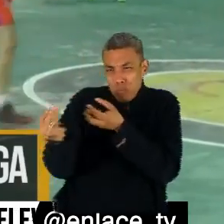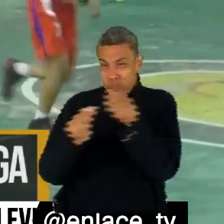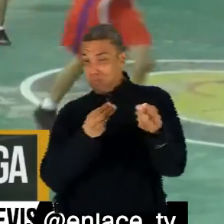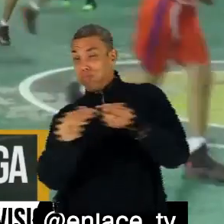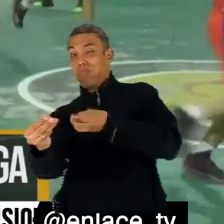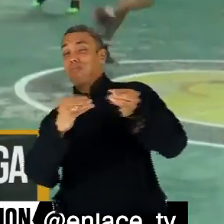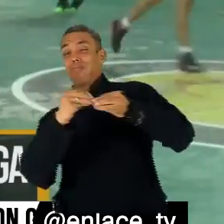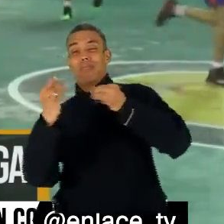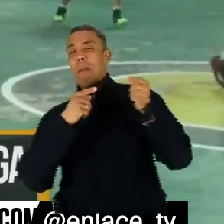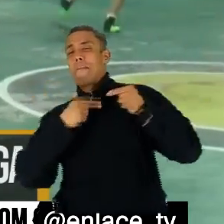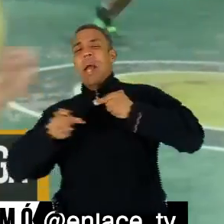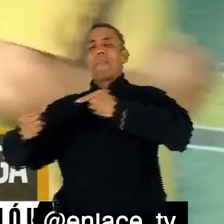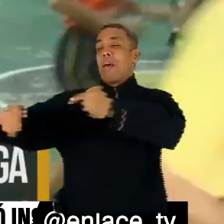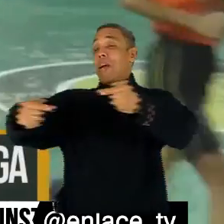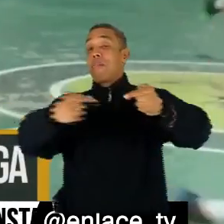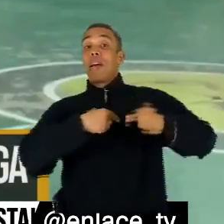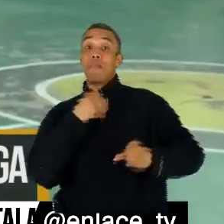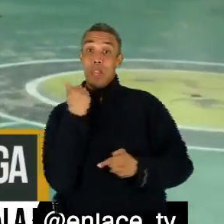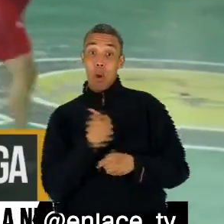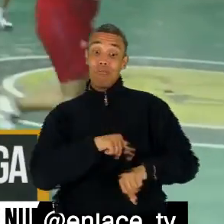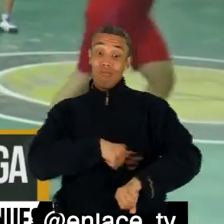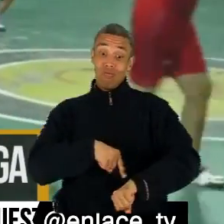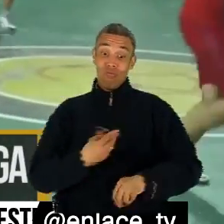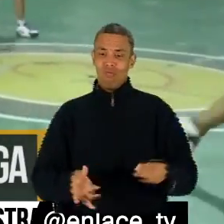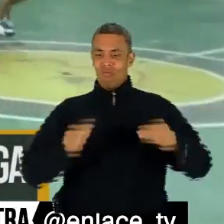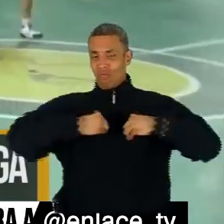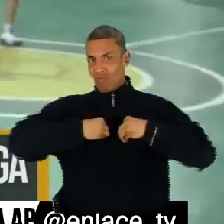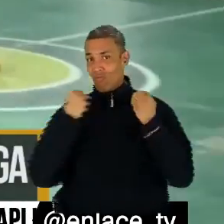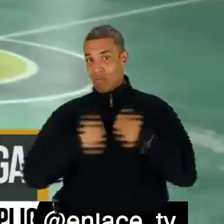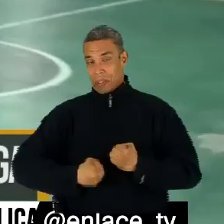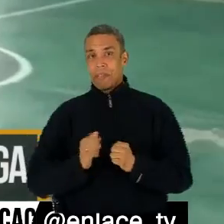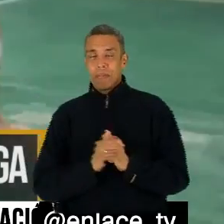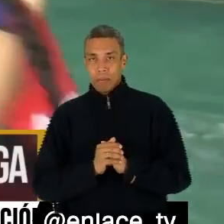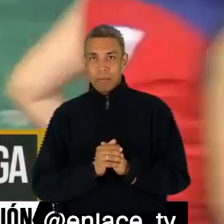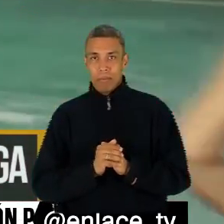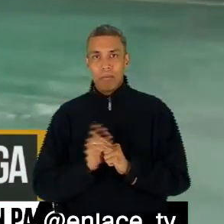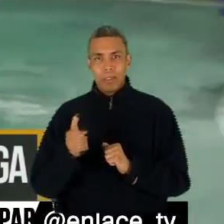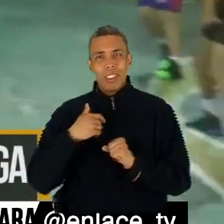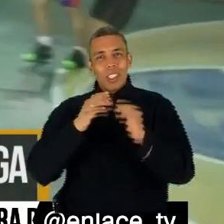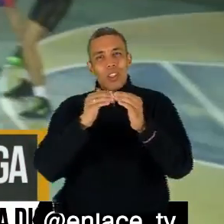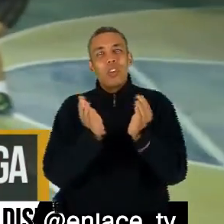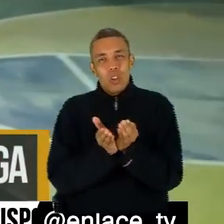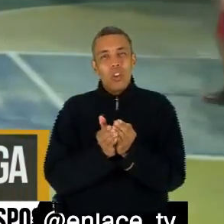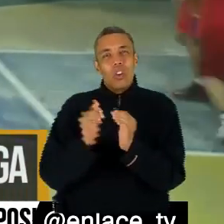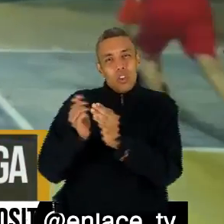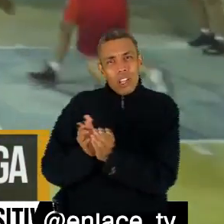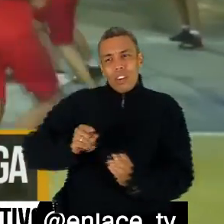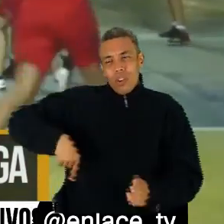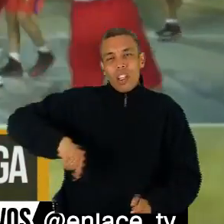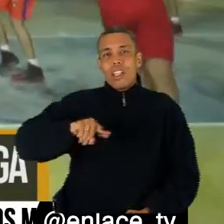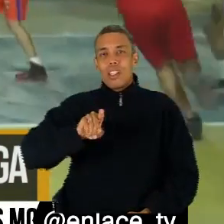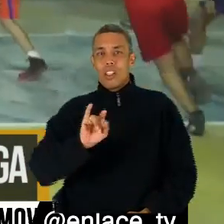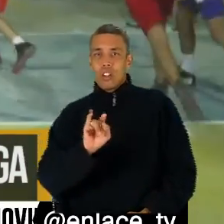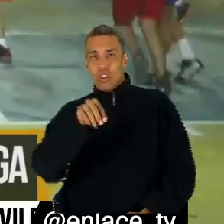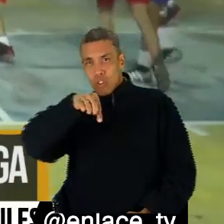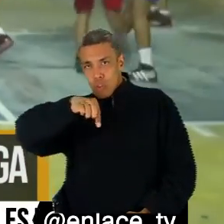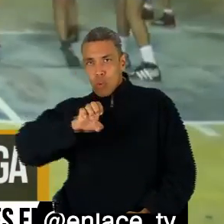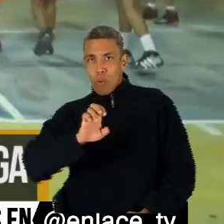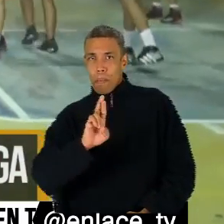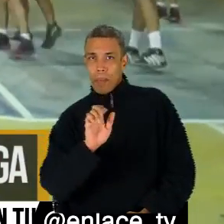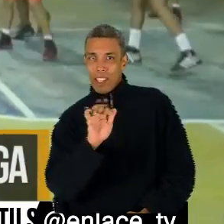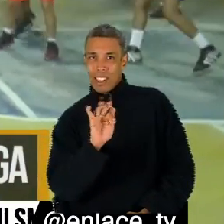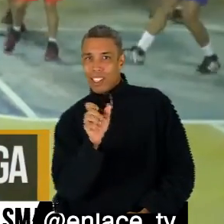de la escuadra local alternan sus actividades deportivas con los Juegos Intercolegiados Superate 2016 y el Torneo Abierto de Mayores en Aguas Claras